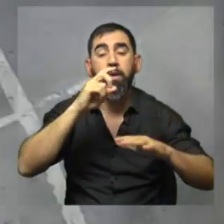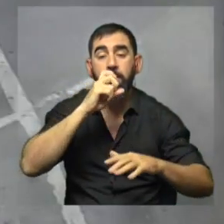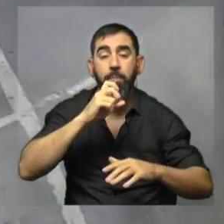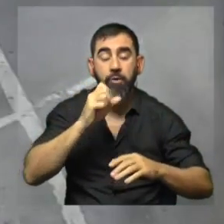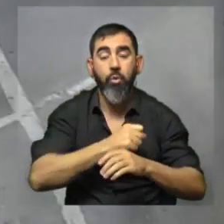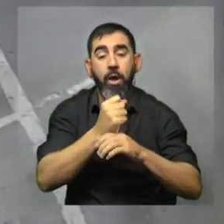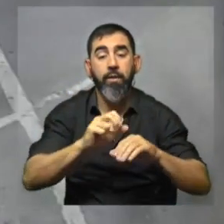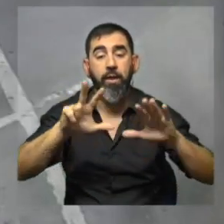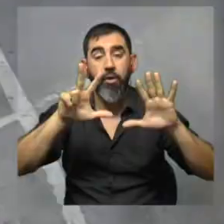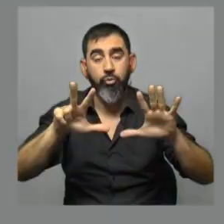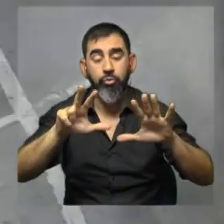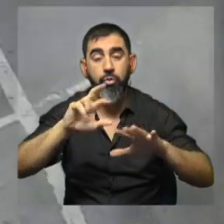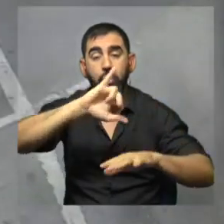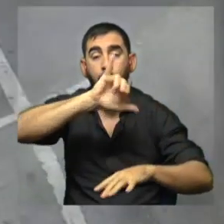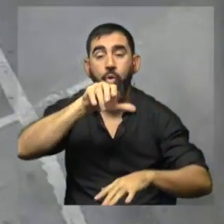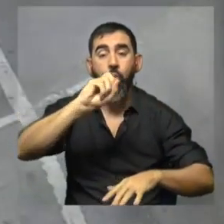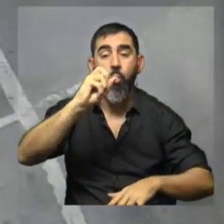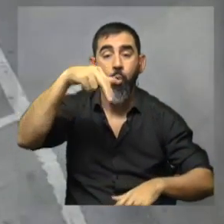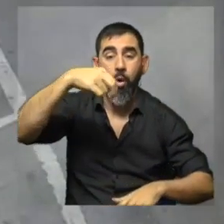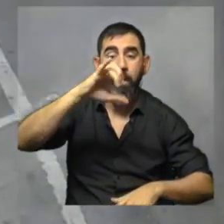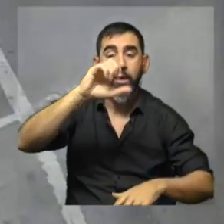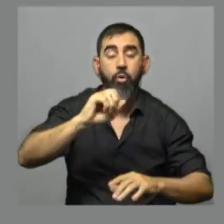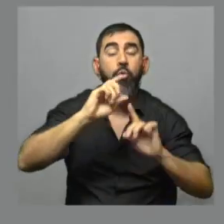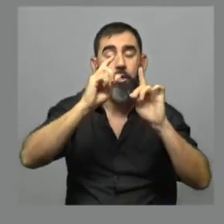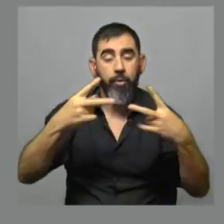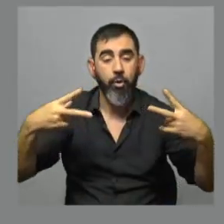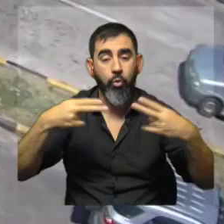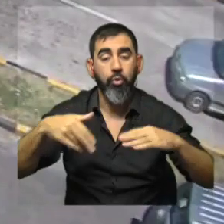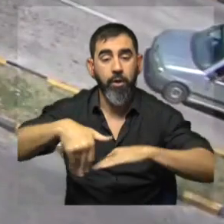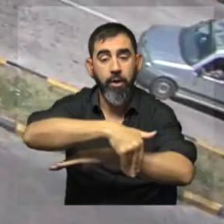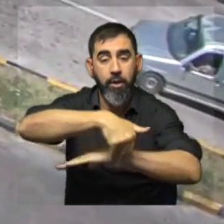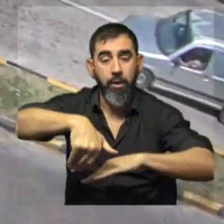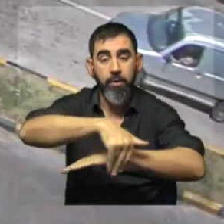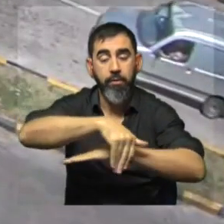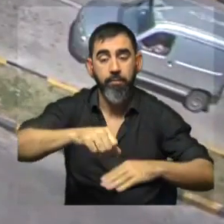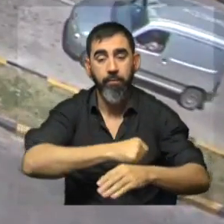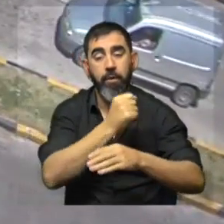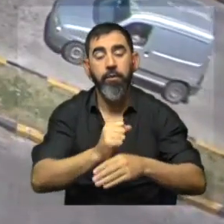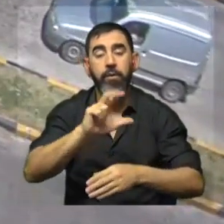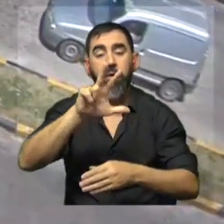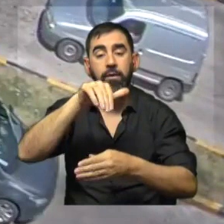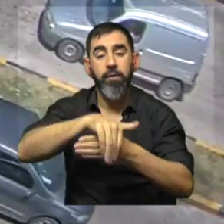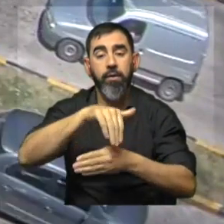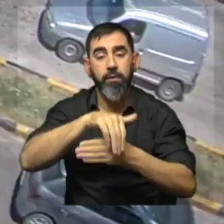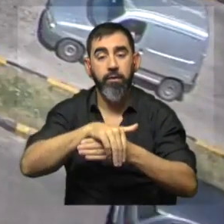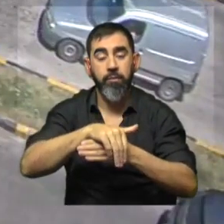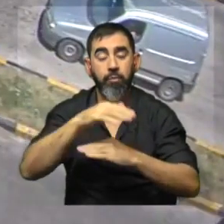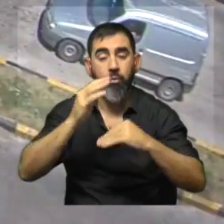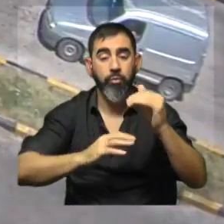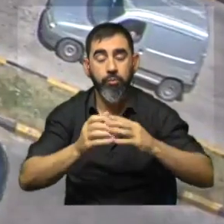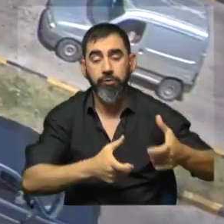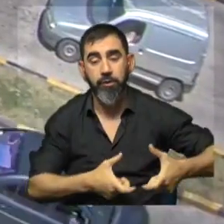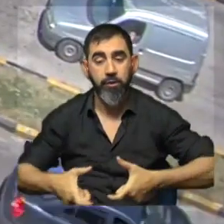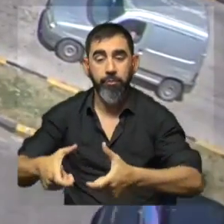ejemplo, en Juanico, entre La Rábida y Cipriano Miró, también están cortando el tránsito hasta las 15 horas, en este caso por obras de